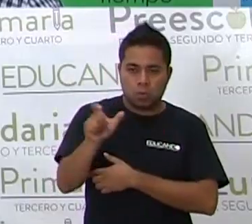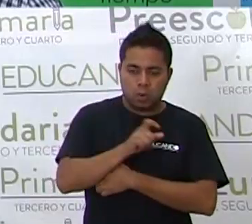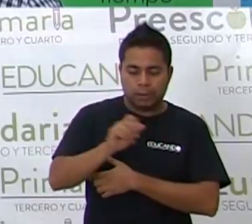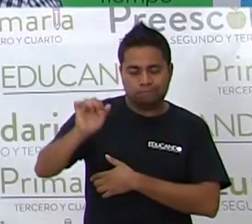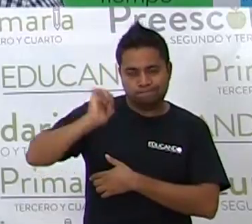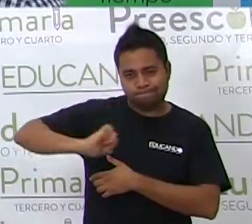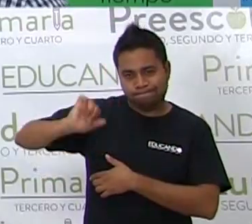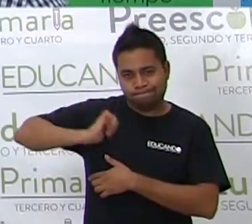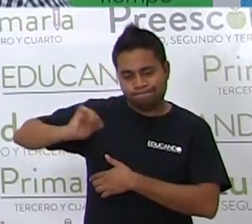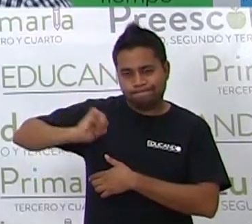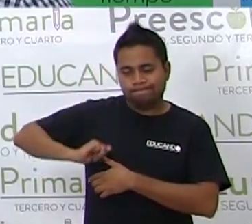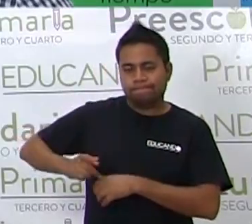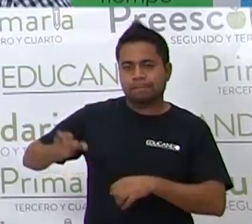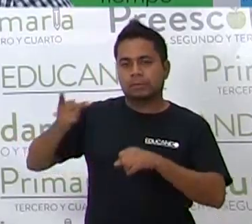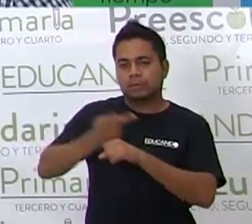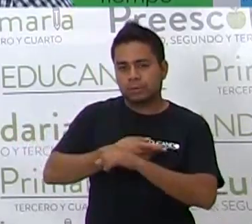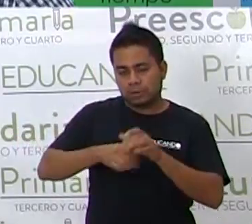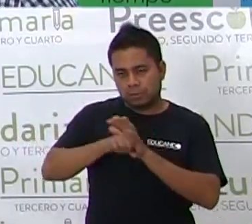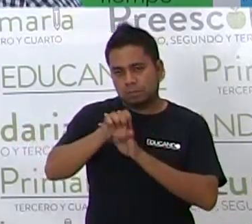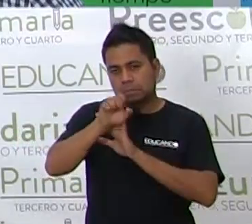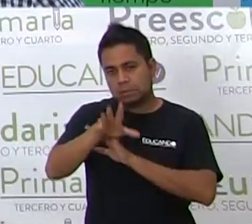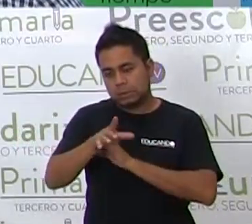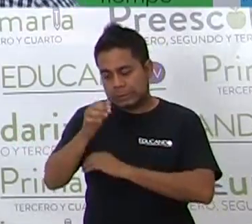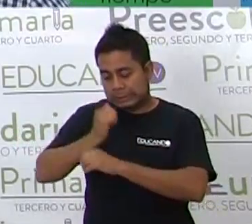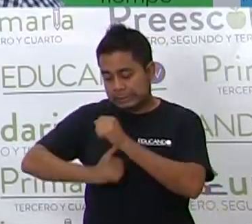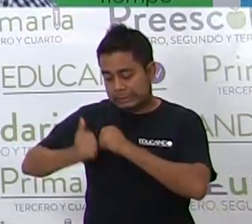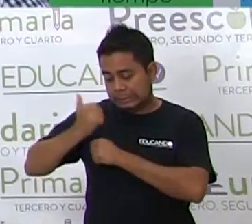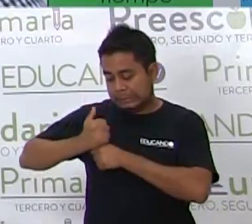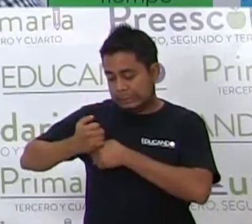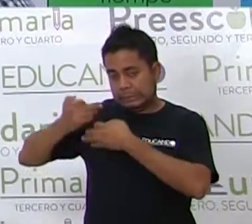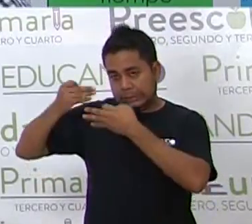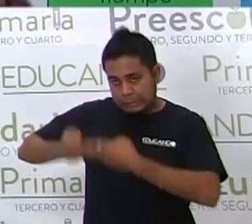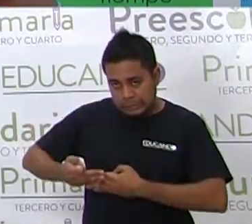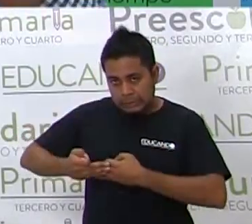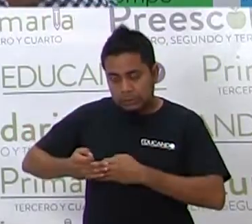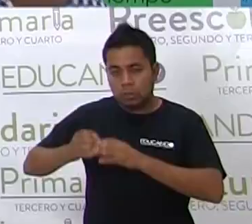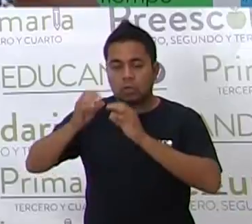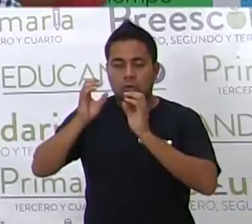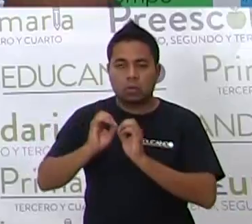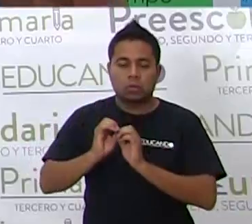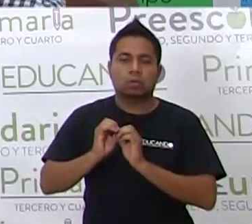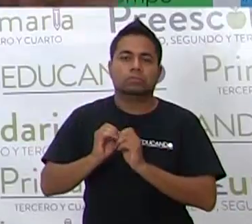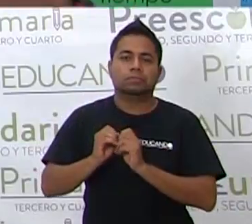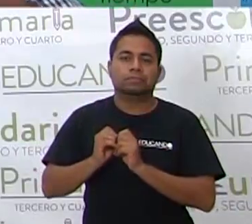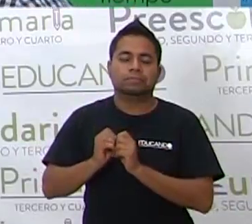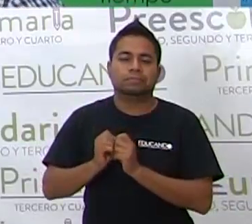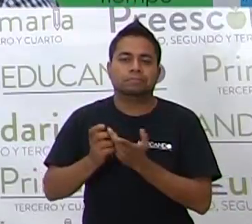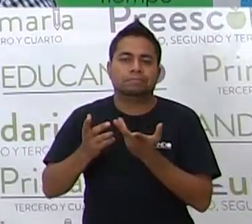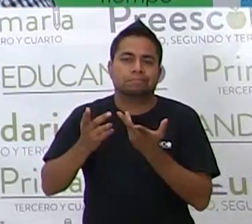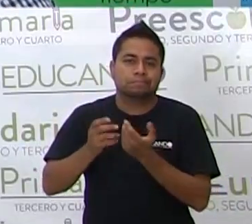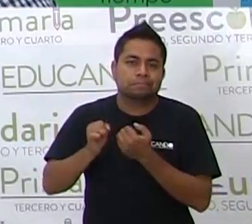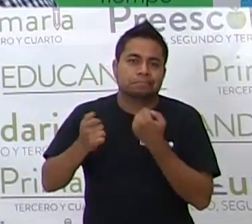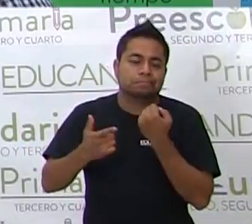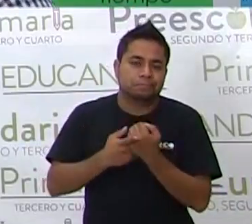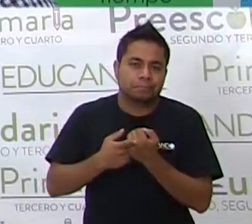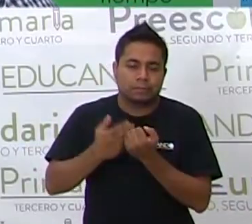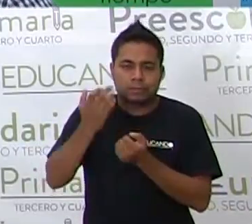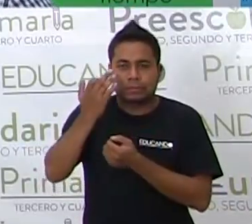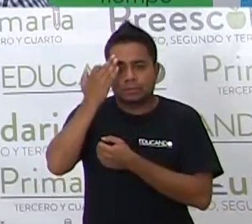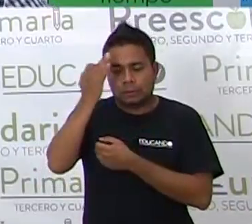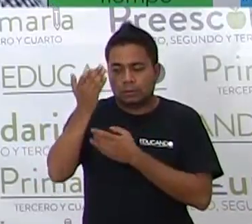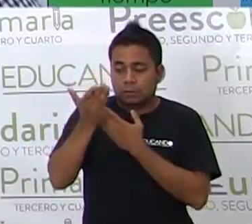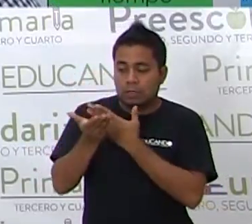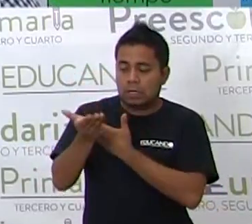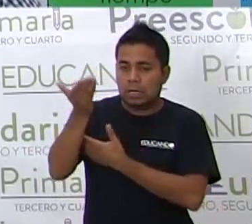estamos situando. Puede ser en algún año en específico, puede ser en alguna época en específica,